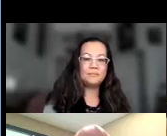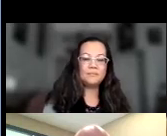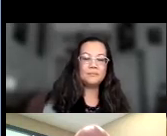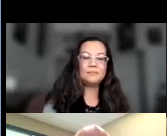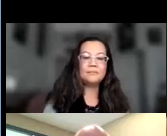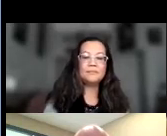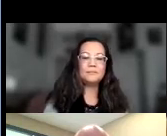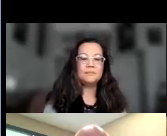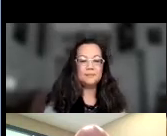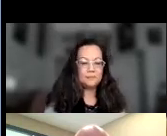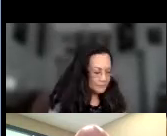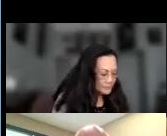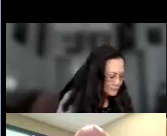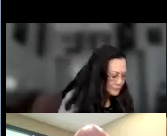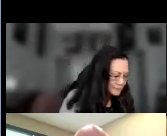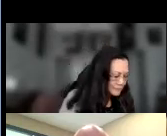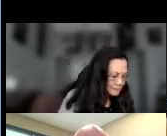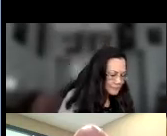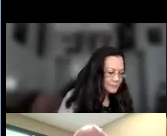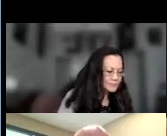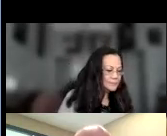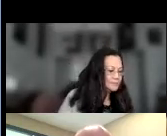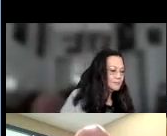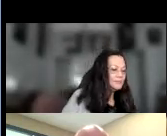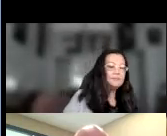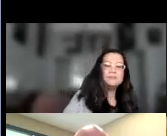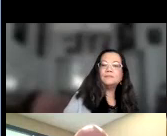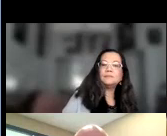web, en la misma área donde ponemos